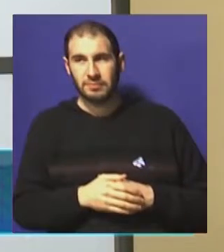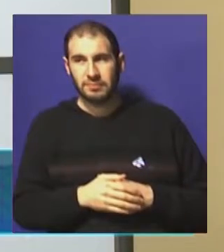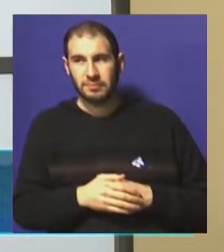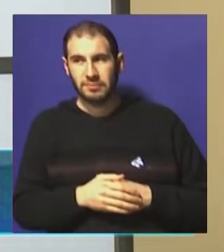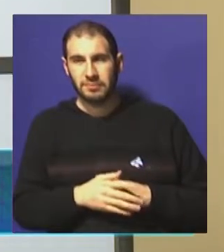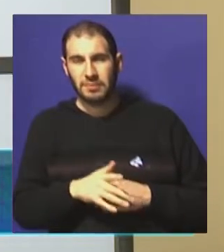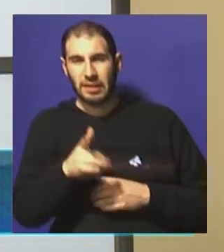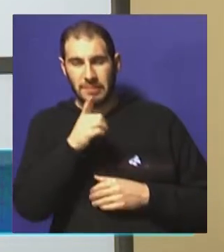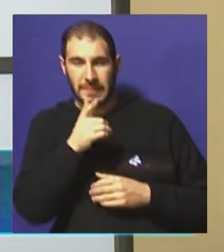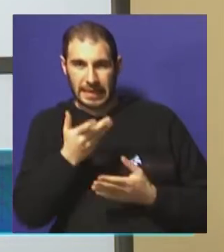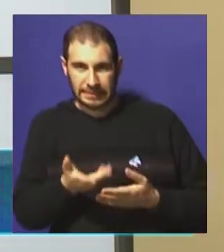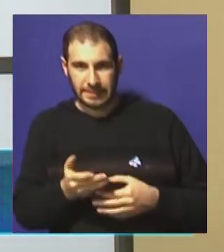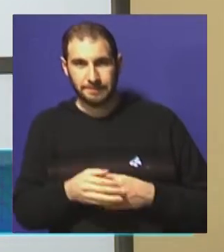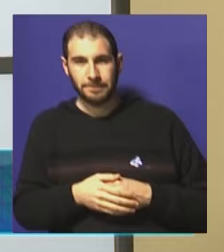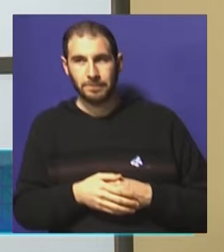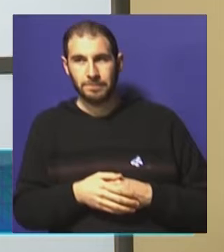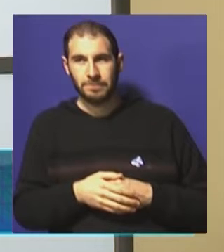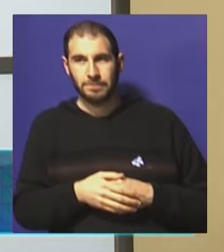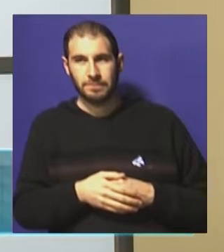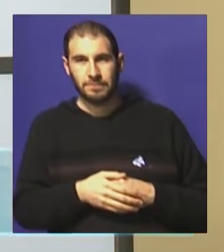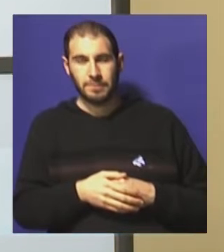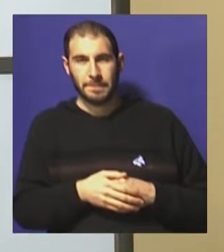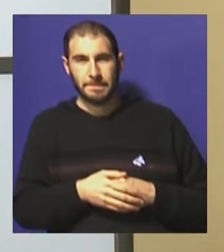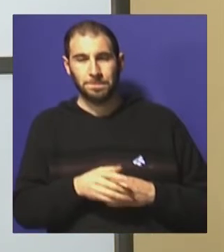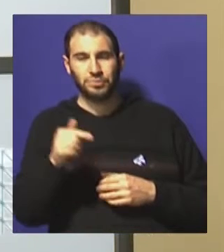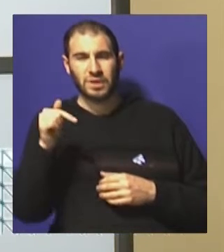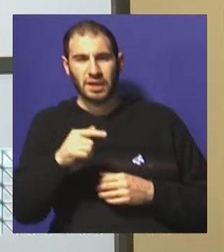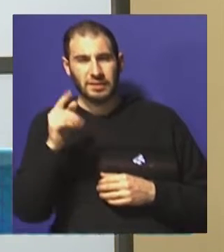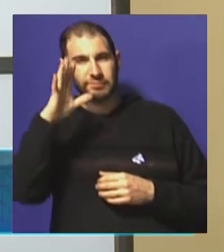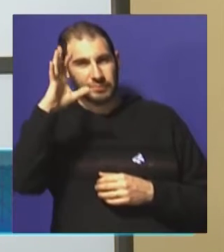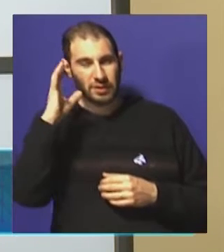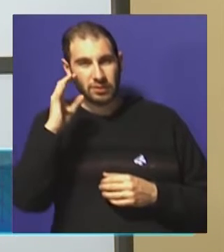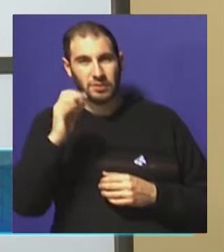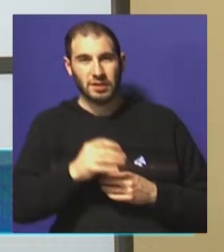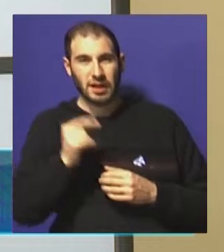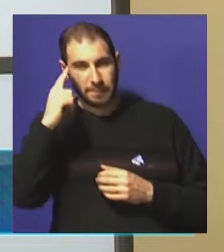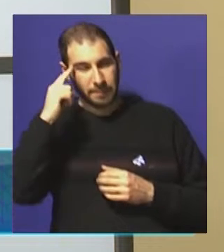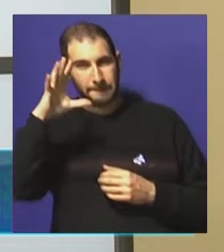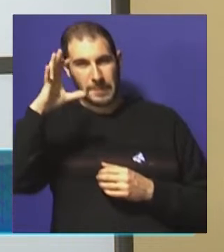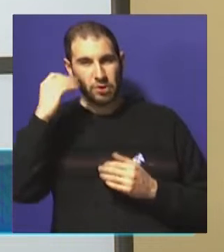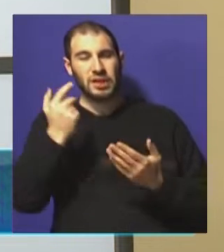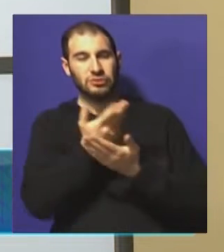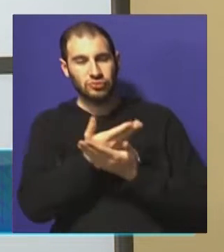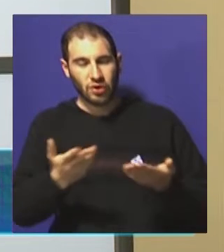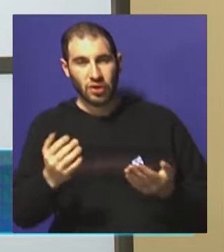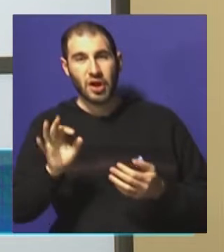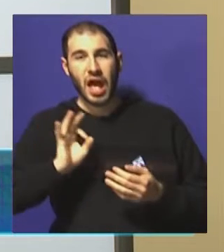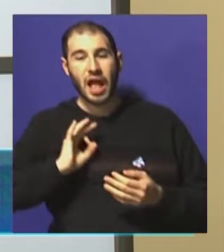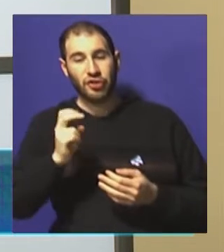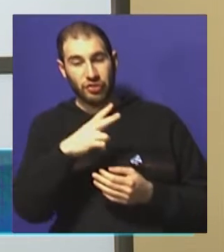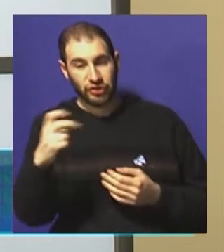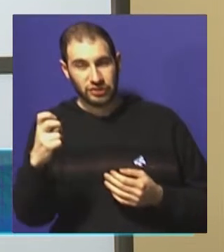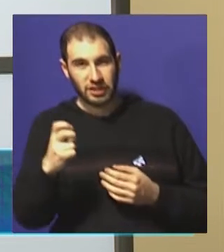Bueno, yo creo que justamente el conmemorar, el traer a la memoria común un